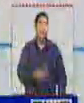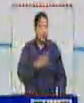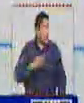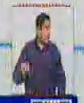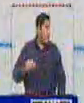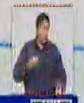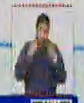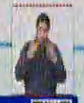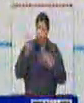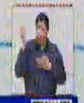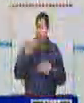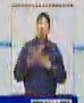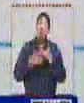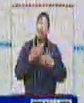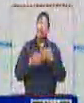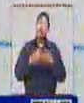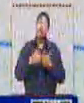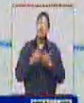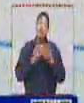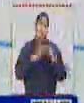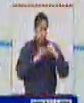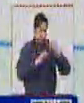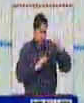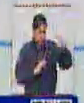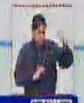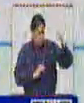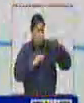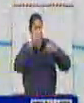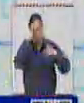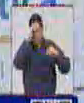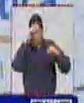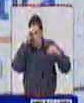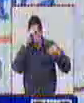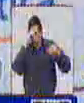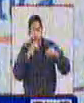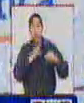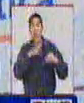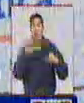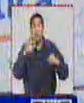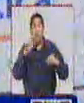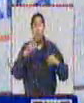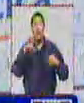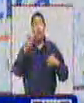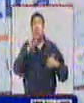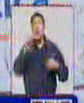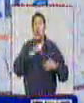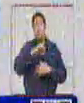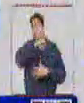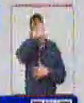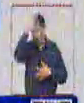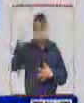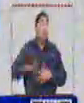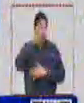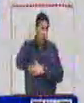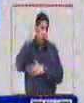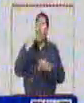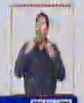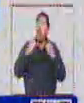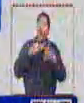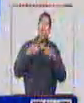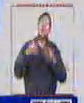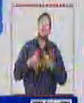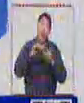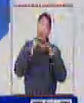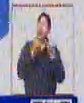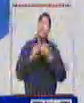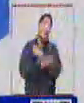Y tenemos que ver esto, el avance de la actualización cartográfica para el censo ha llegado al 99,8% a escala nacional. Según el informe del director